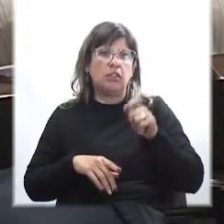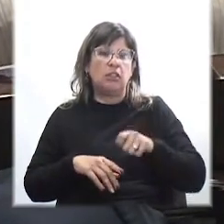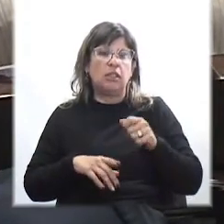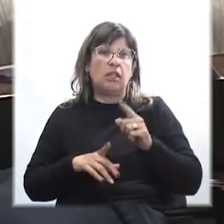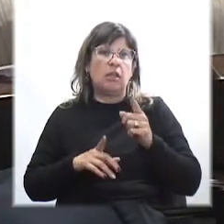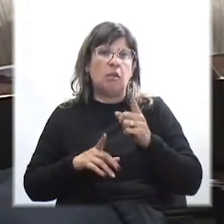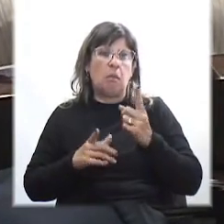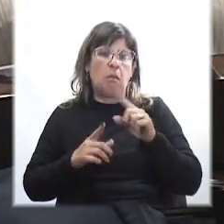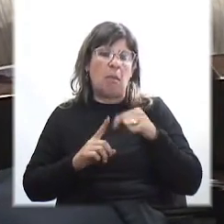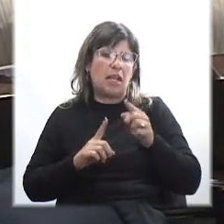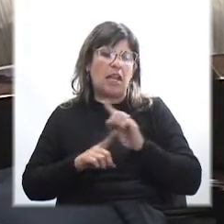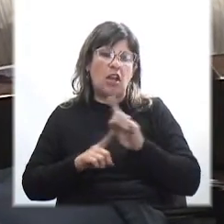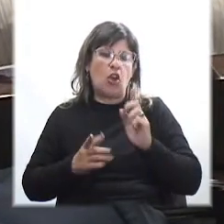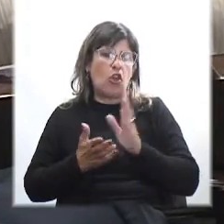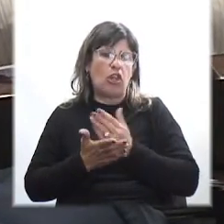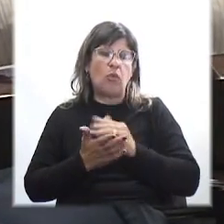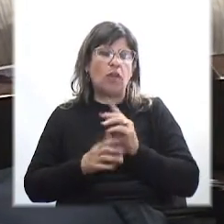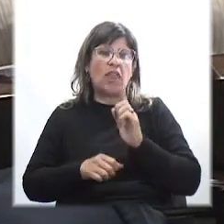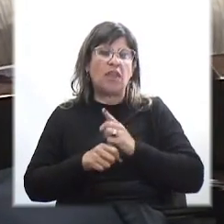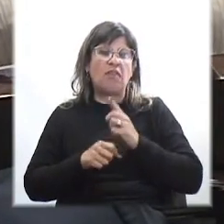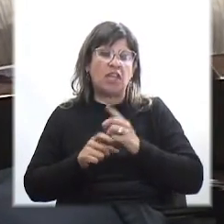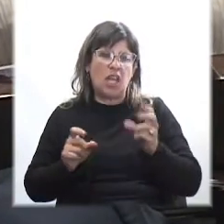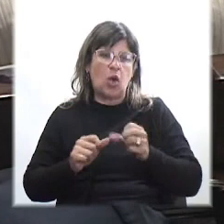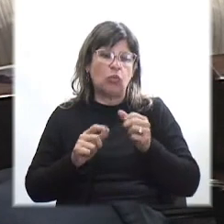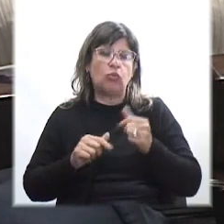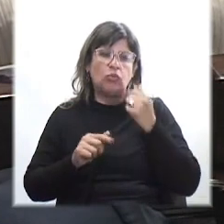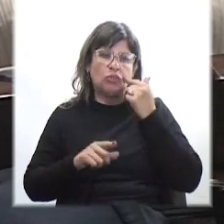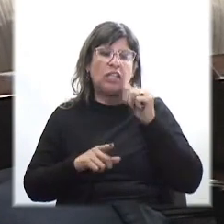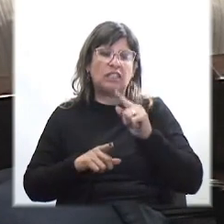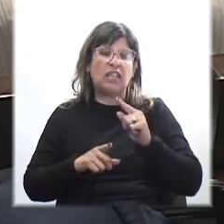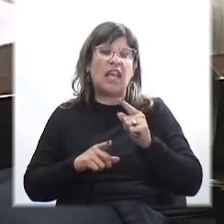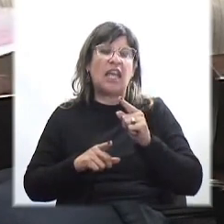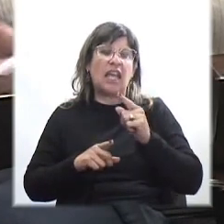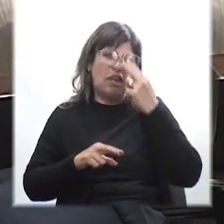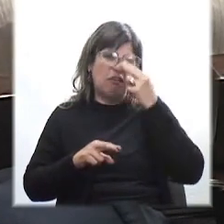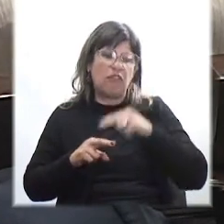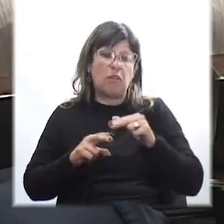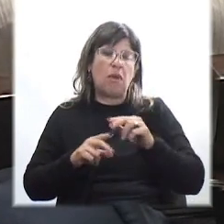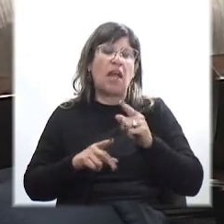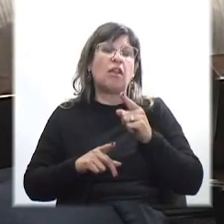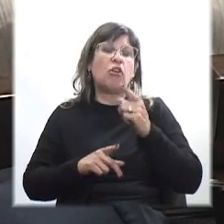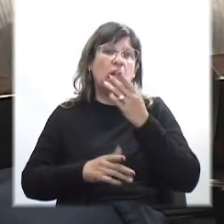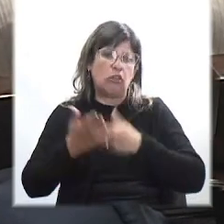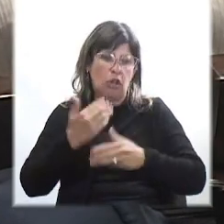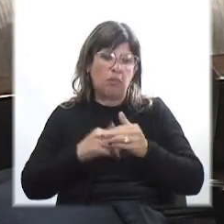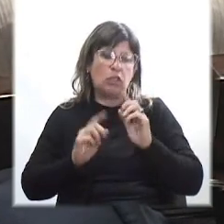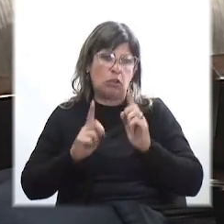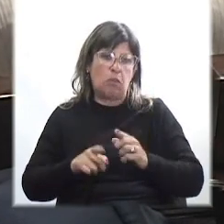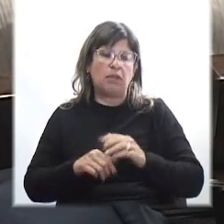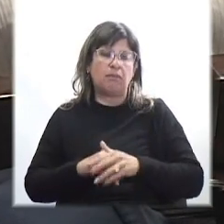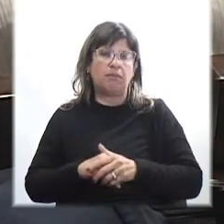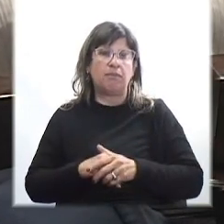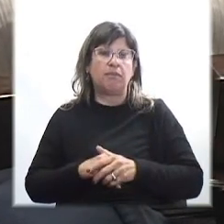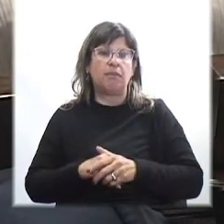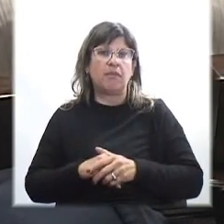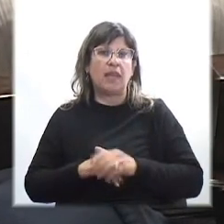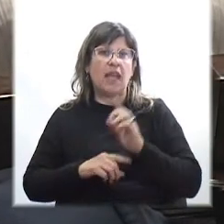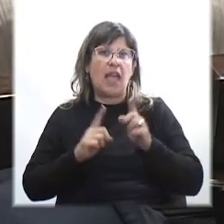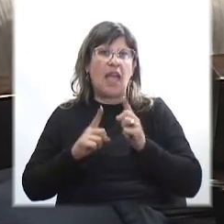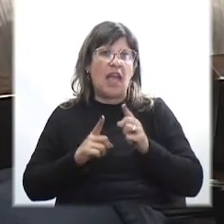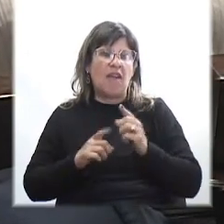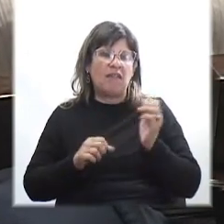para no discriminar debía aplicarse también a enfermos no terminales como los discapacitados. A veces se